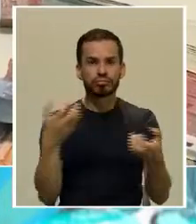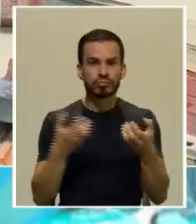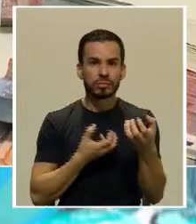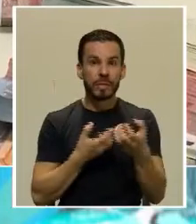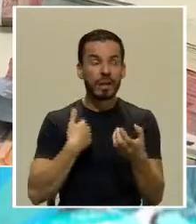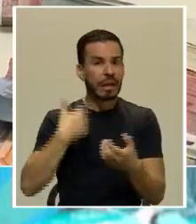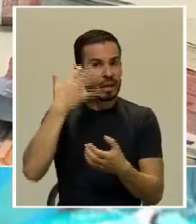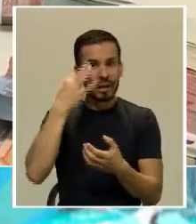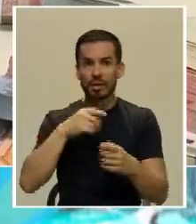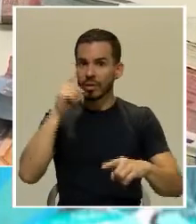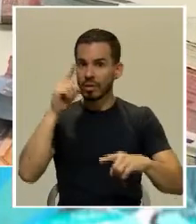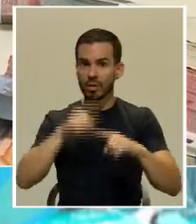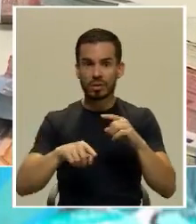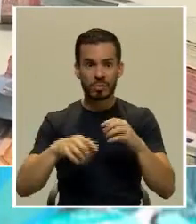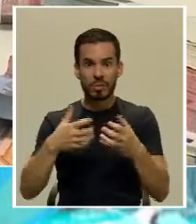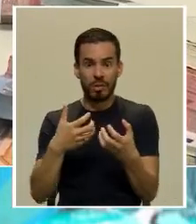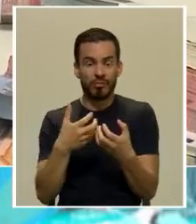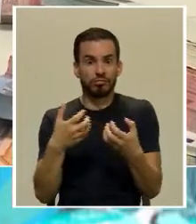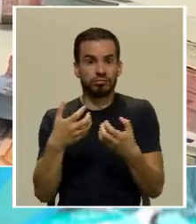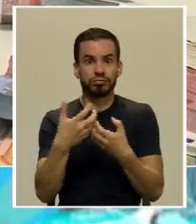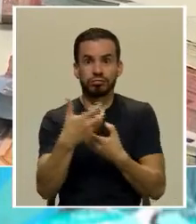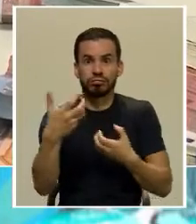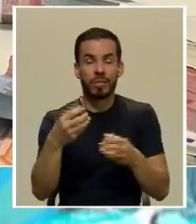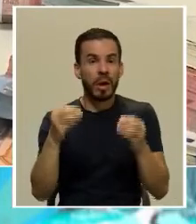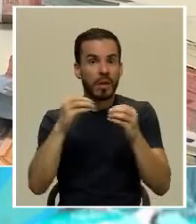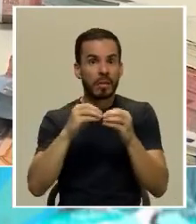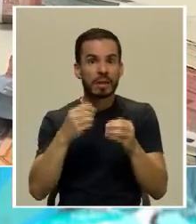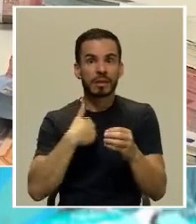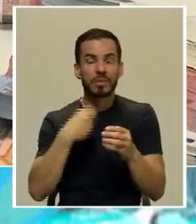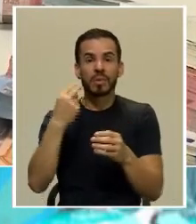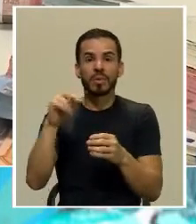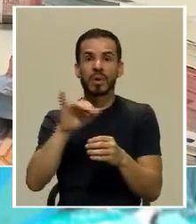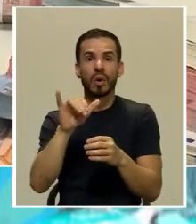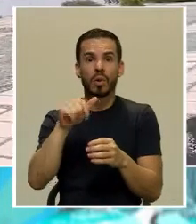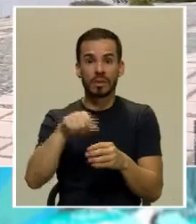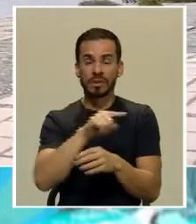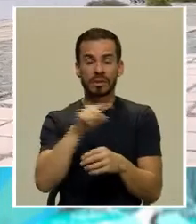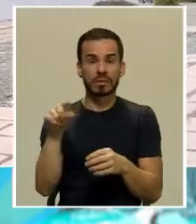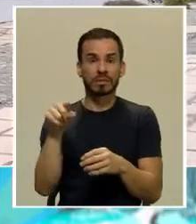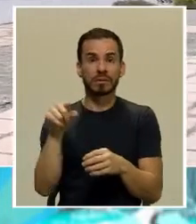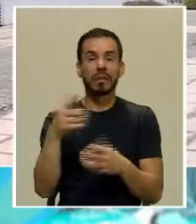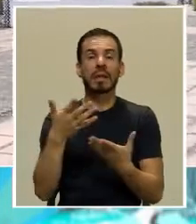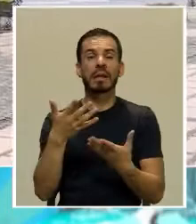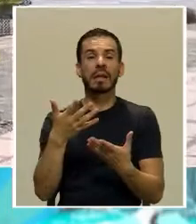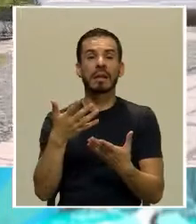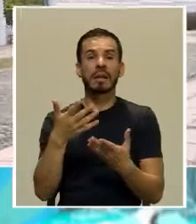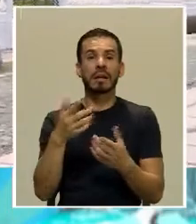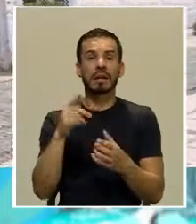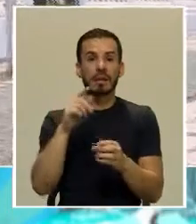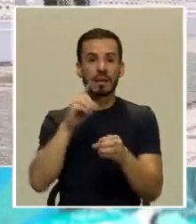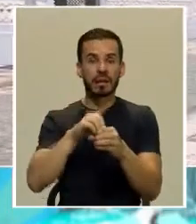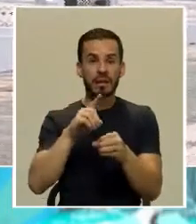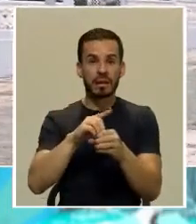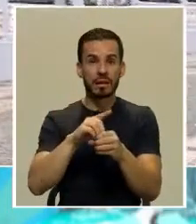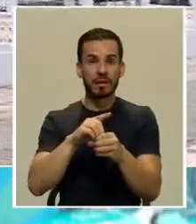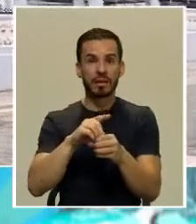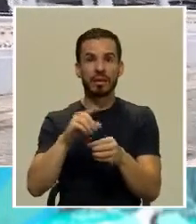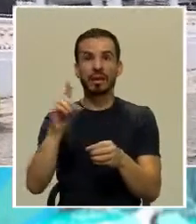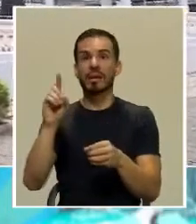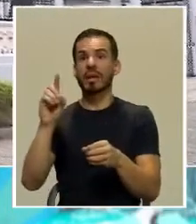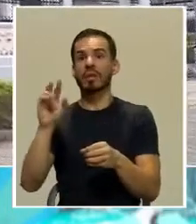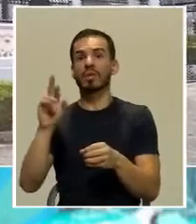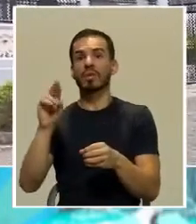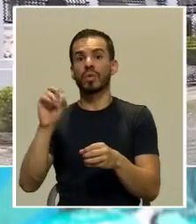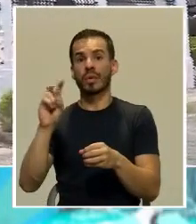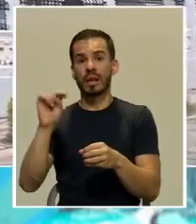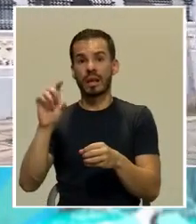creíamos que no se podía partir más la asamblea legislativa, tenemos noticias como la de esta semana de que el diputado, por ejemplo, Drago